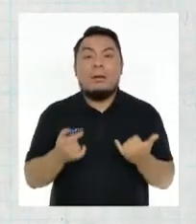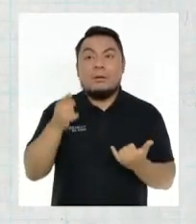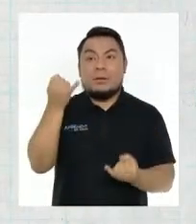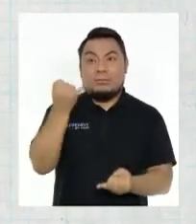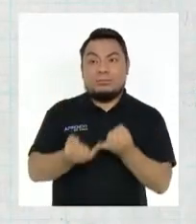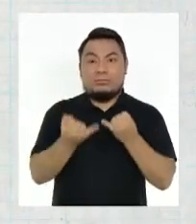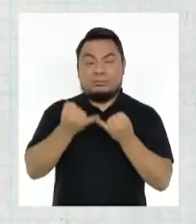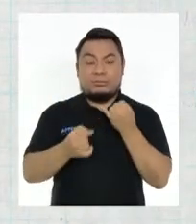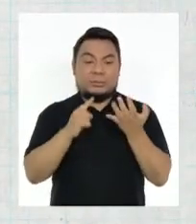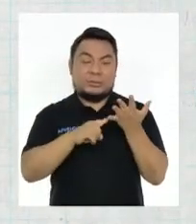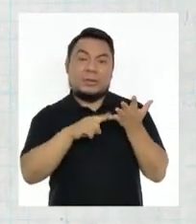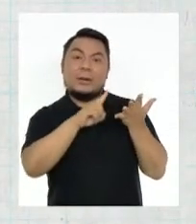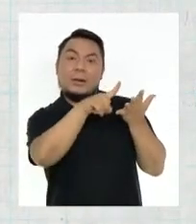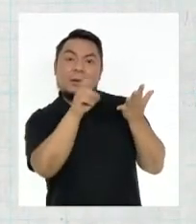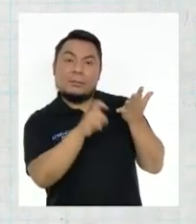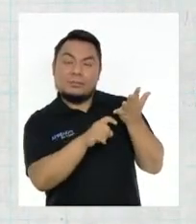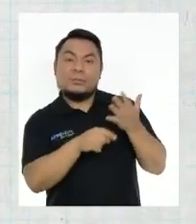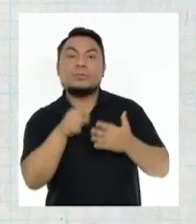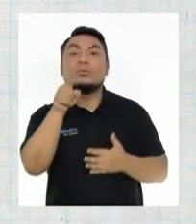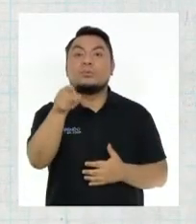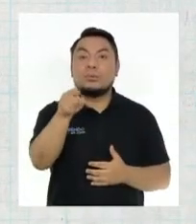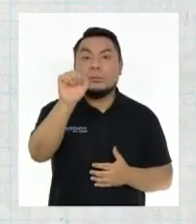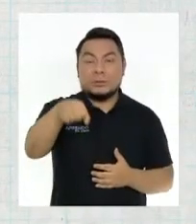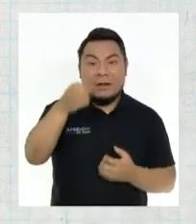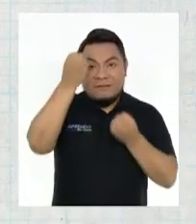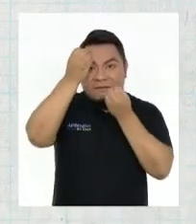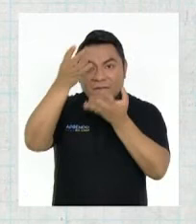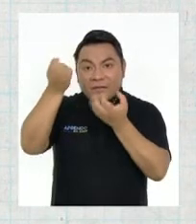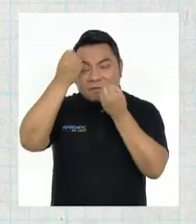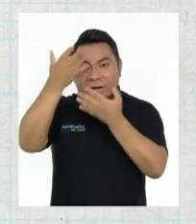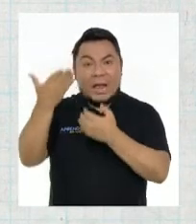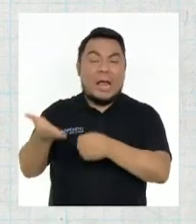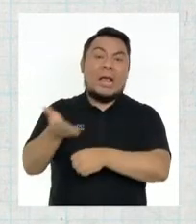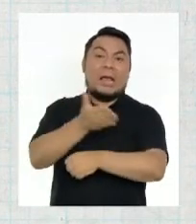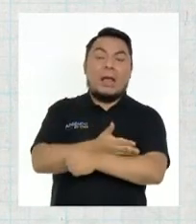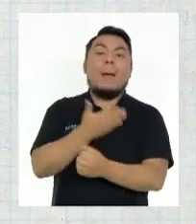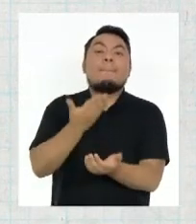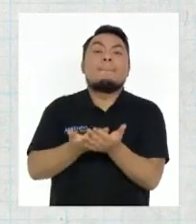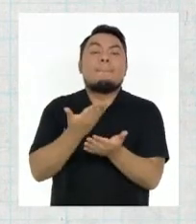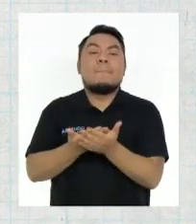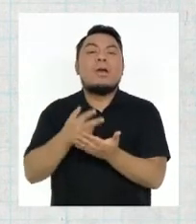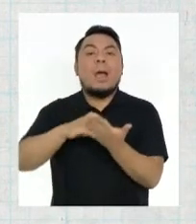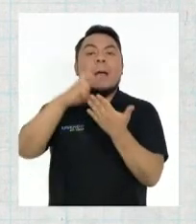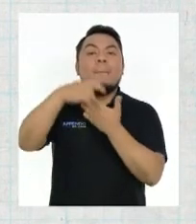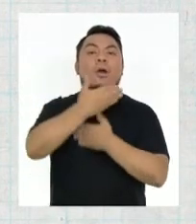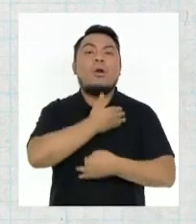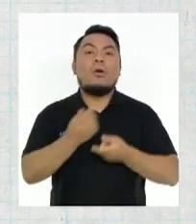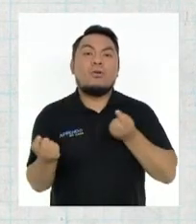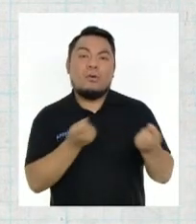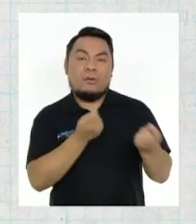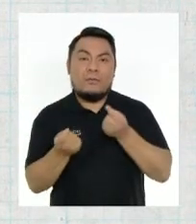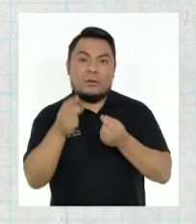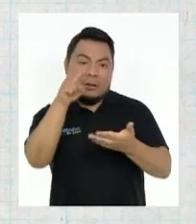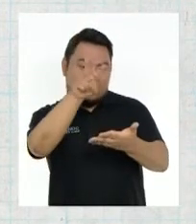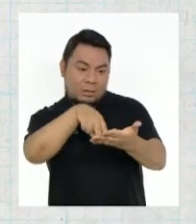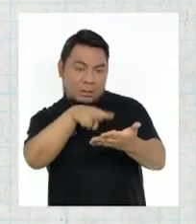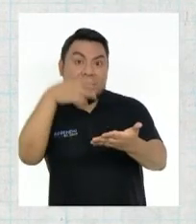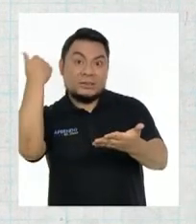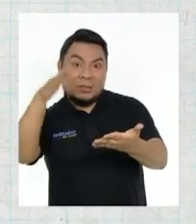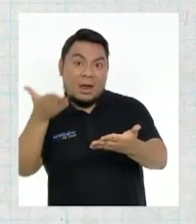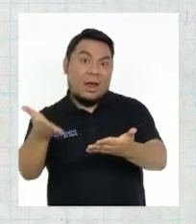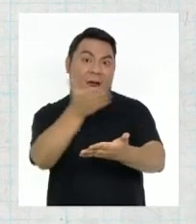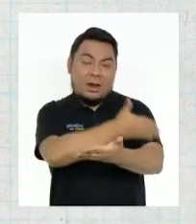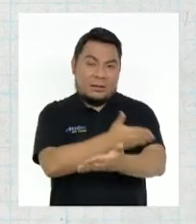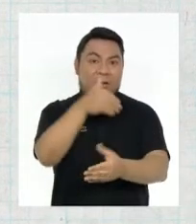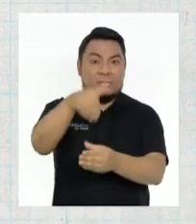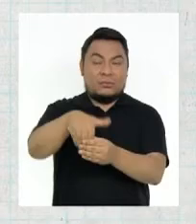última pregunta, ¿está usted informada o informado de las propuestas o planes de gobierno para ejercer su voto en un